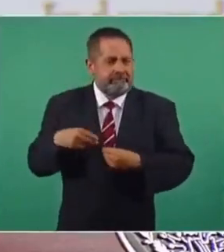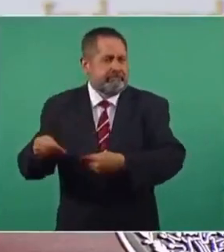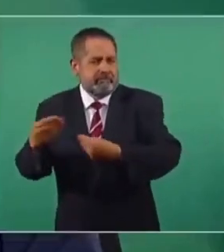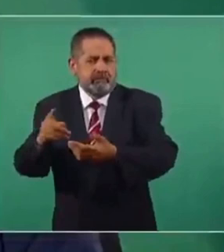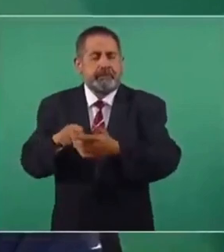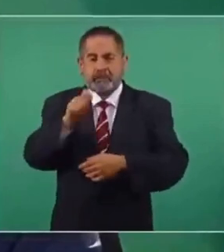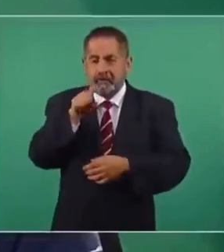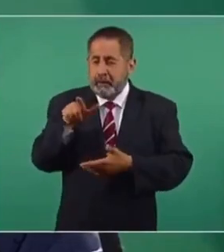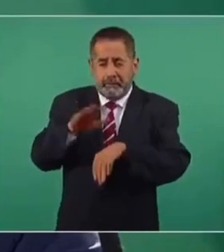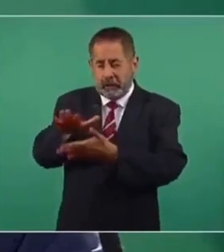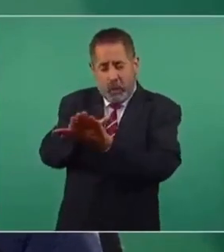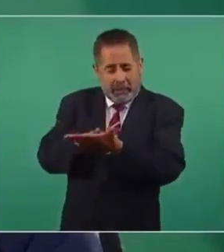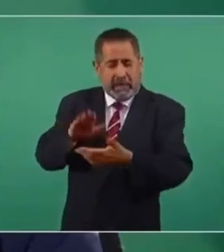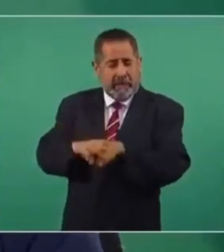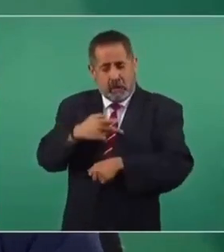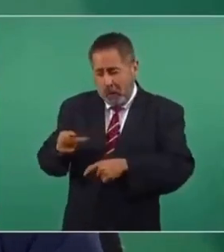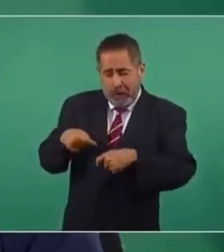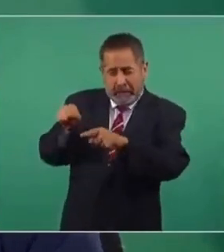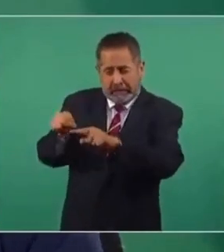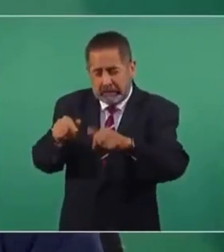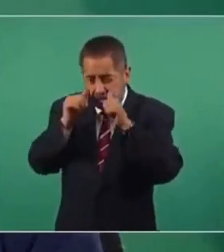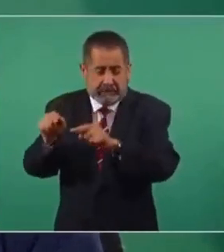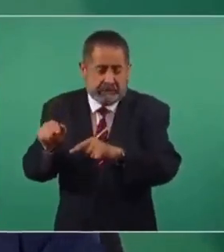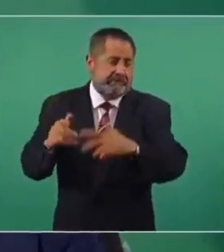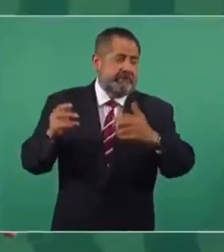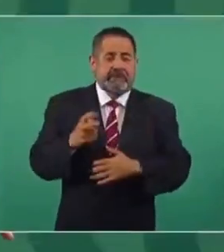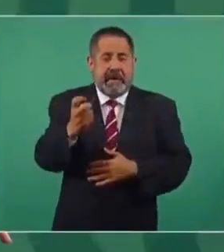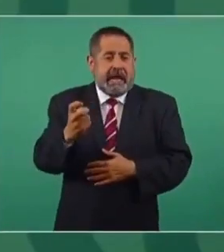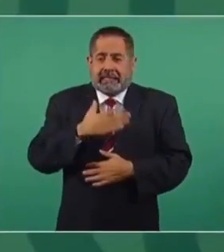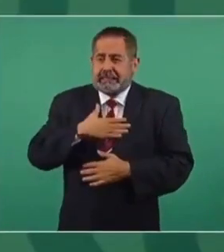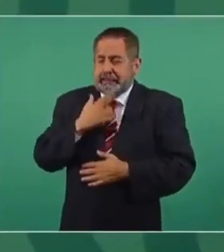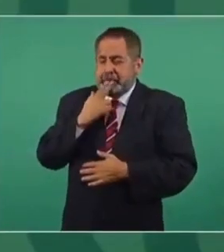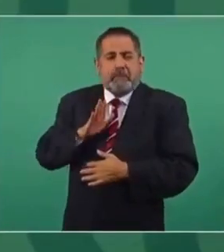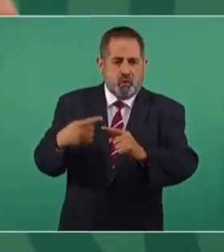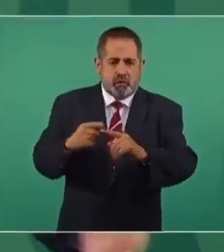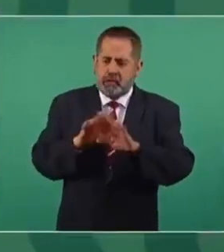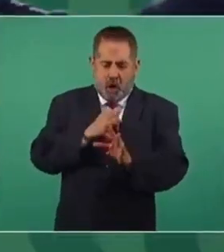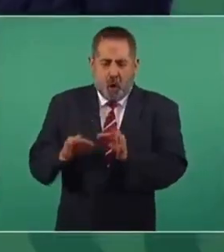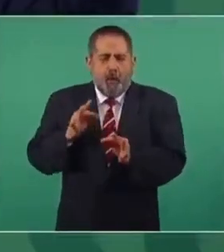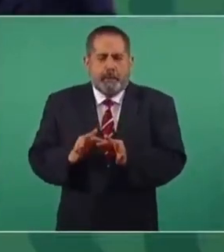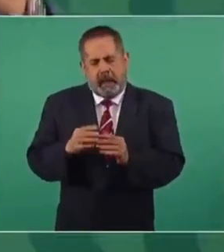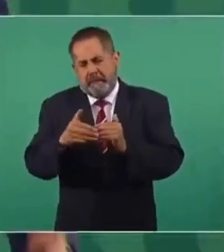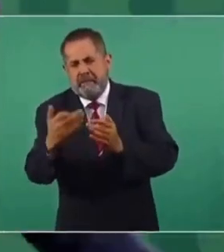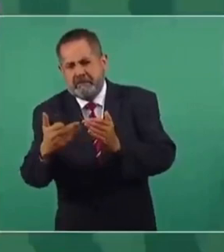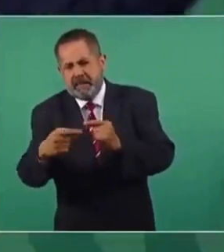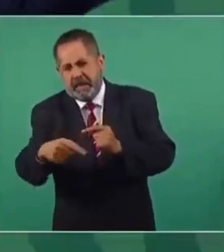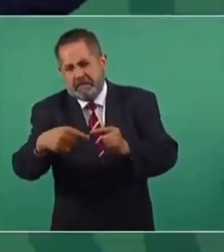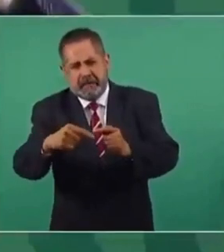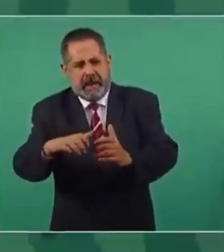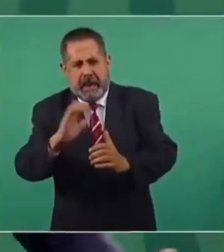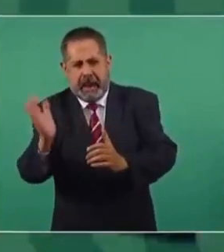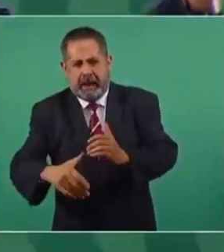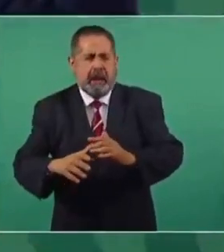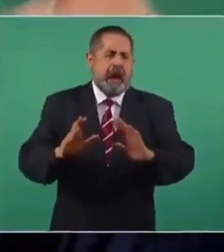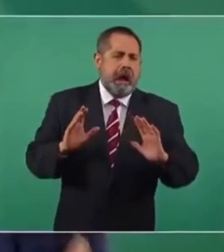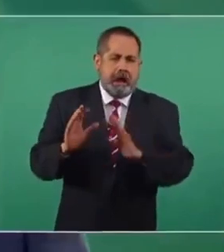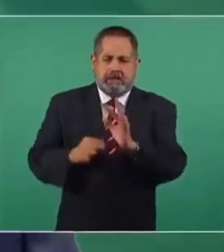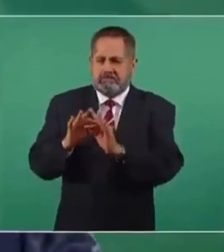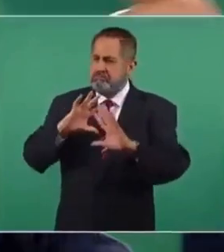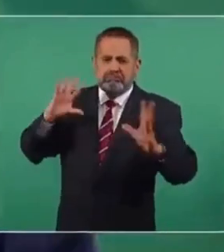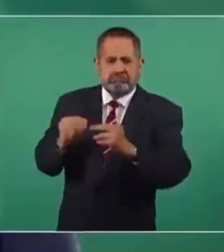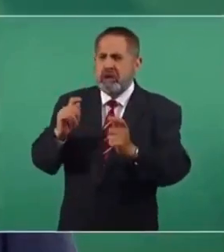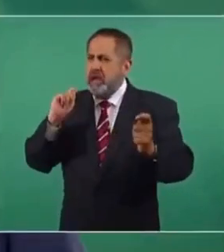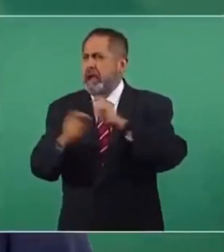y en especial a los más humildes, a los pobres. Pues esa es mi religión. Me falta todavía redondear la obra